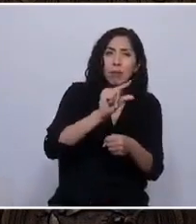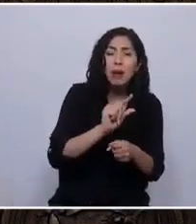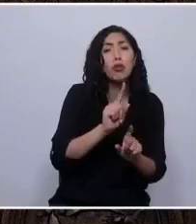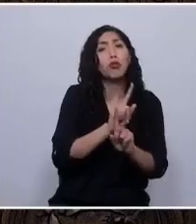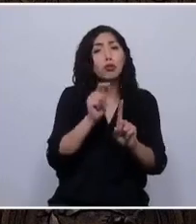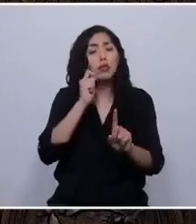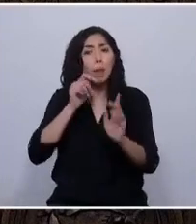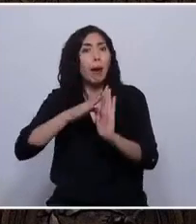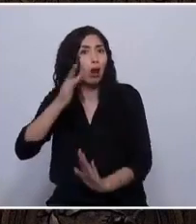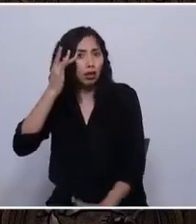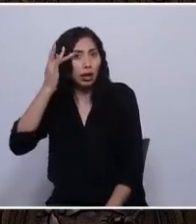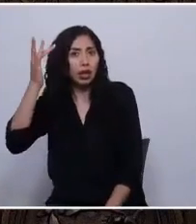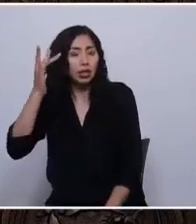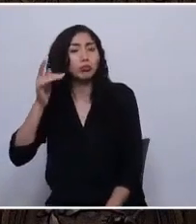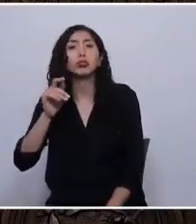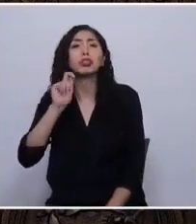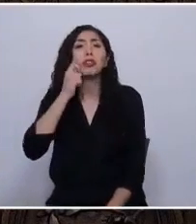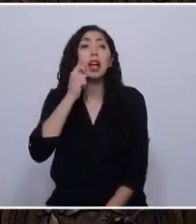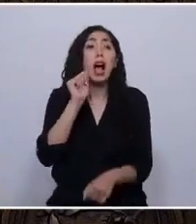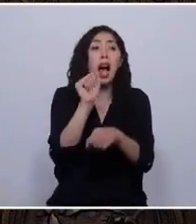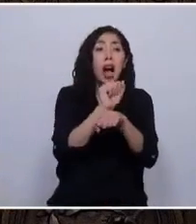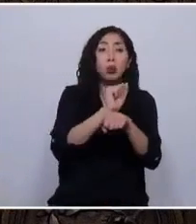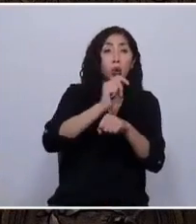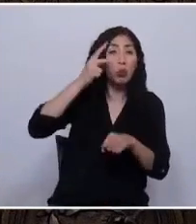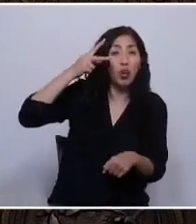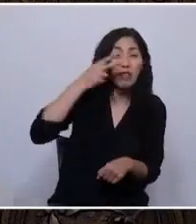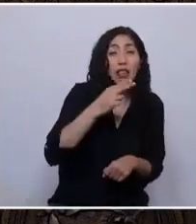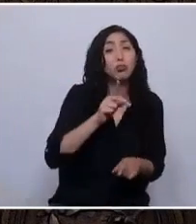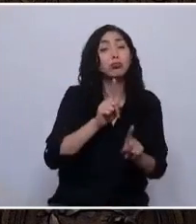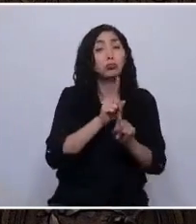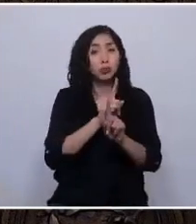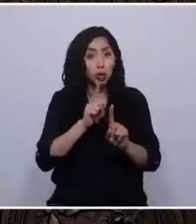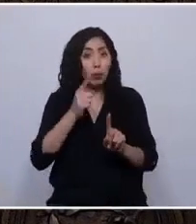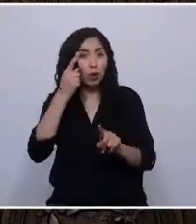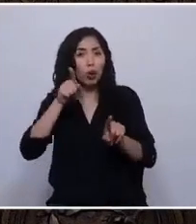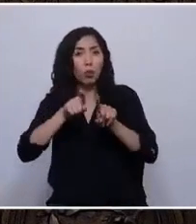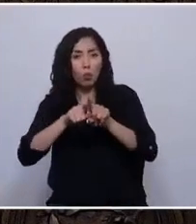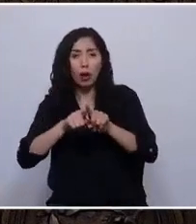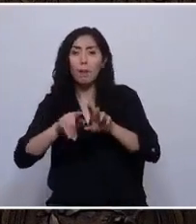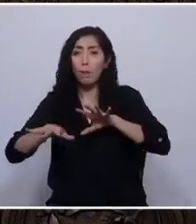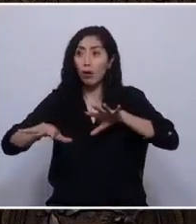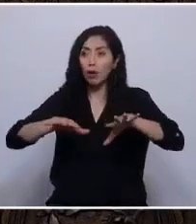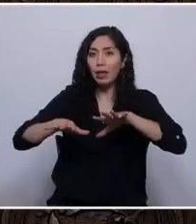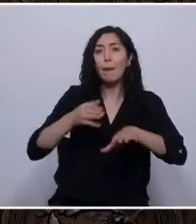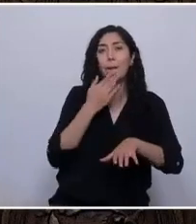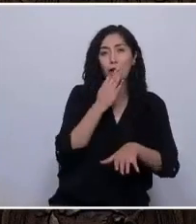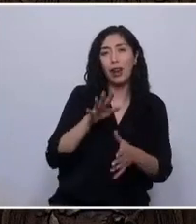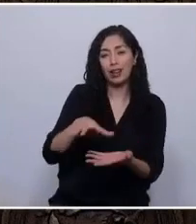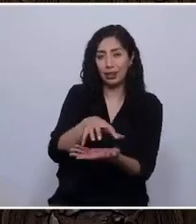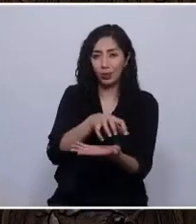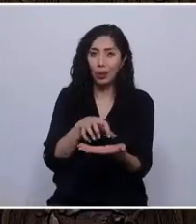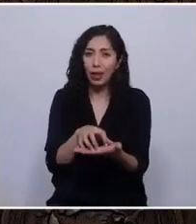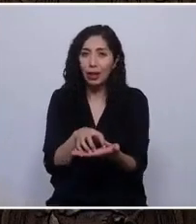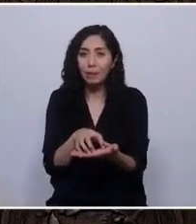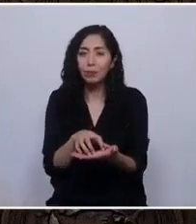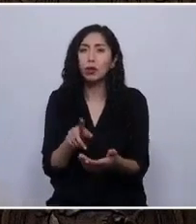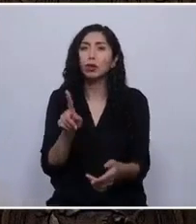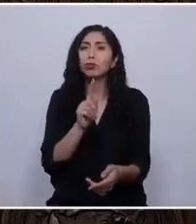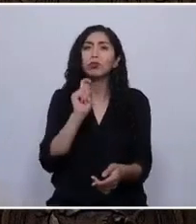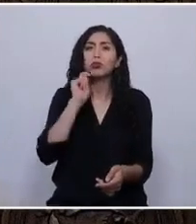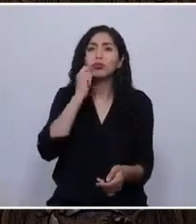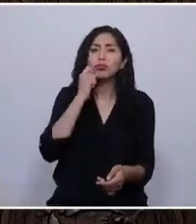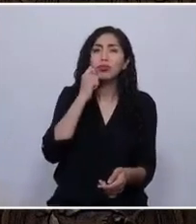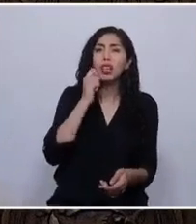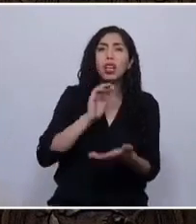es cuestión de prohibir el uso del auto, sino de dejar la base para mejorar la movilidad en las ciudades. No es cuestión de ponerle el freno de mano a